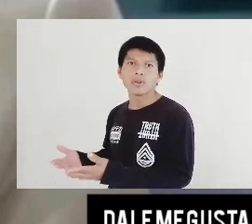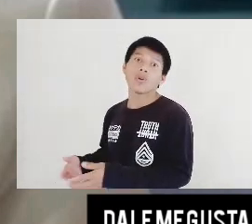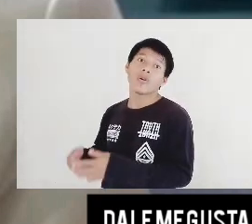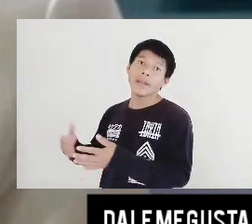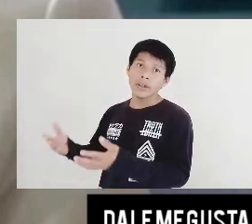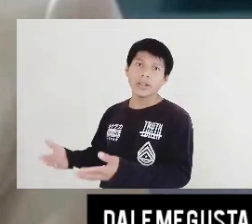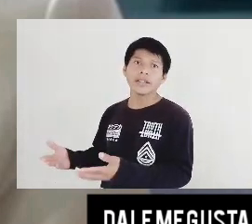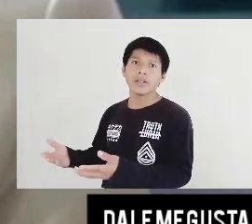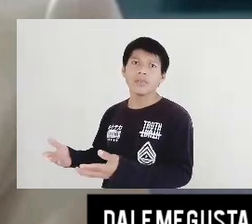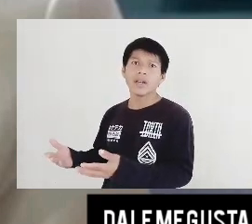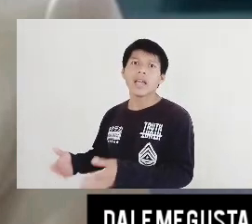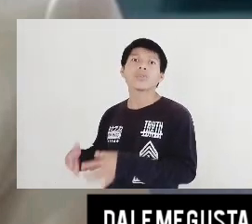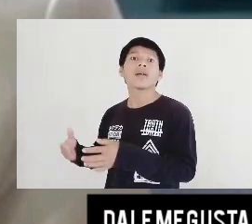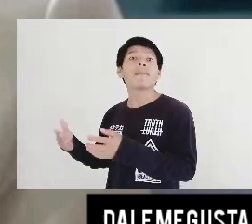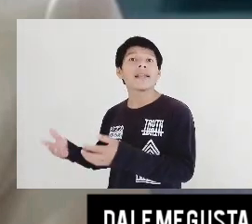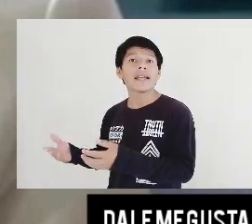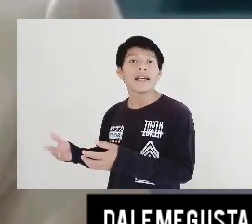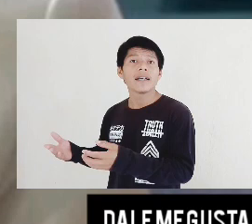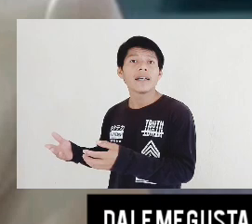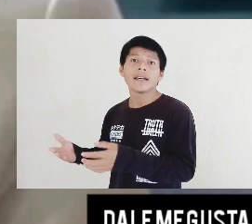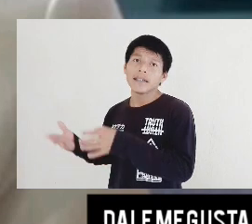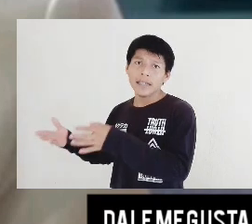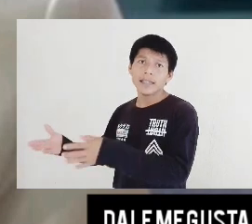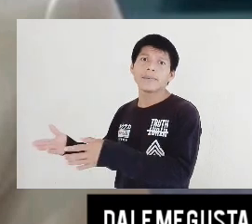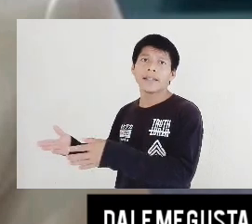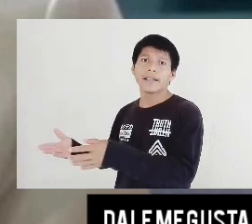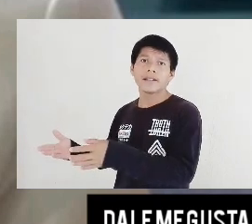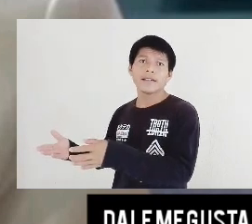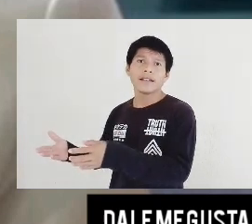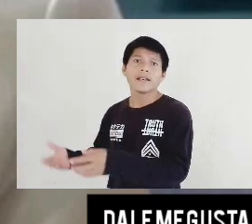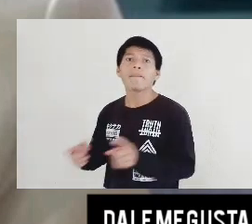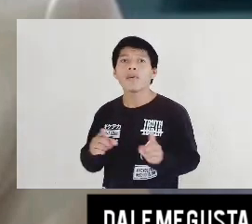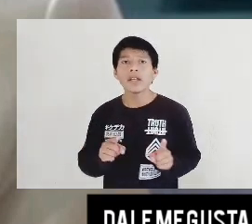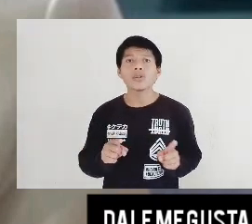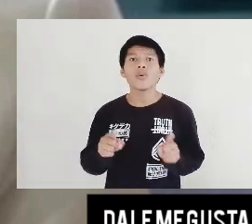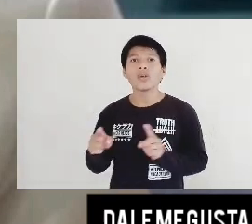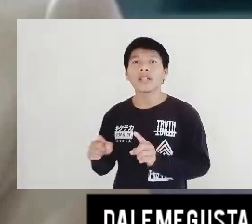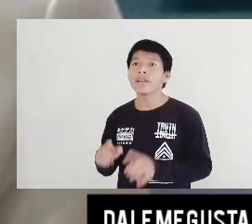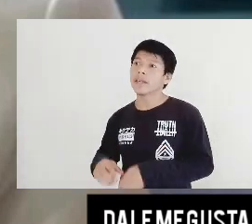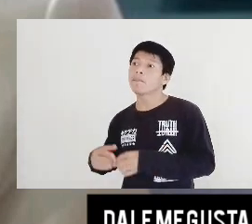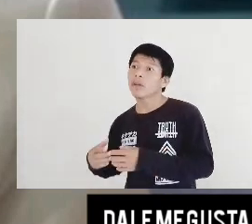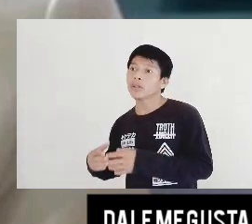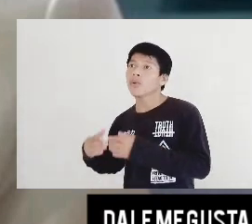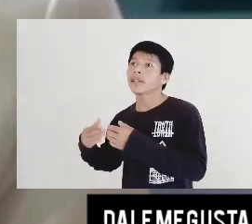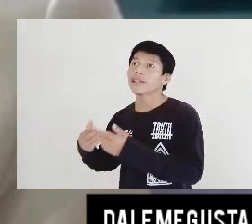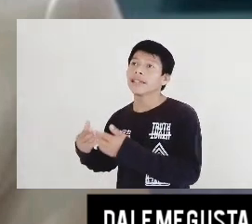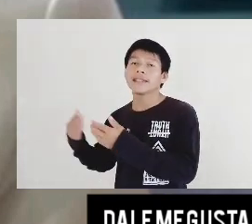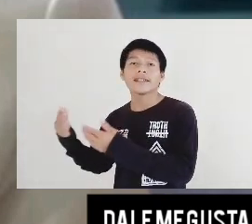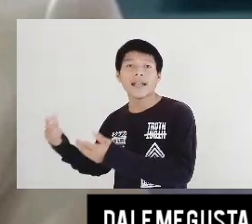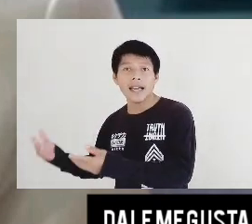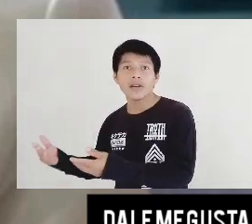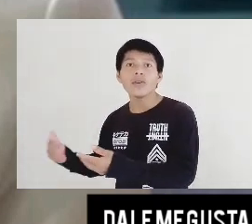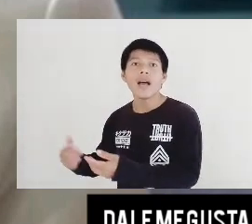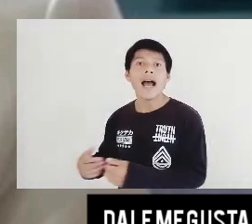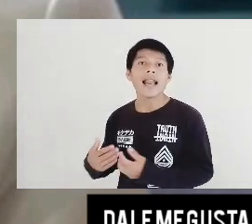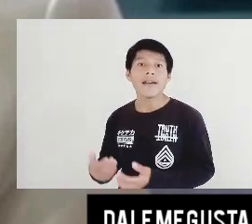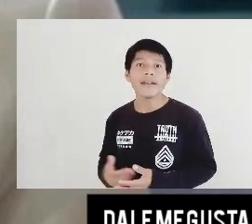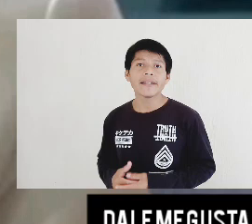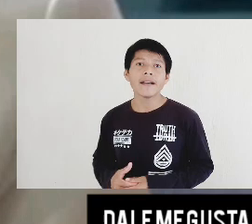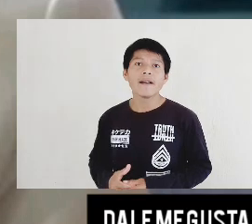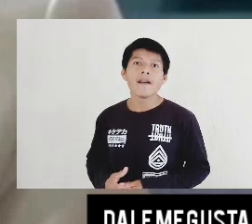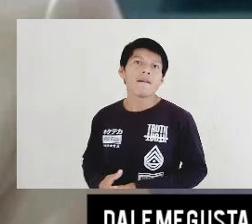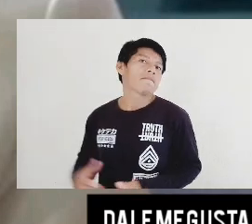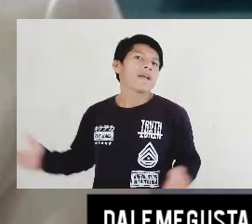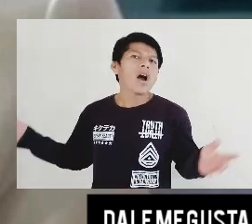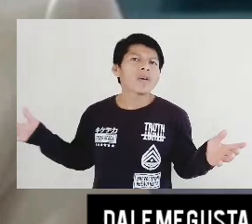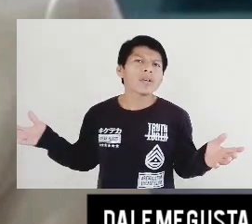AMLO, yo lo he venido diciendo, es una marca que sí vende, y por eso lo escribí y por eso decidí sacarlo a la